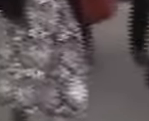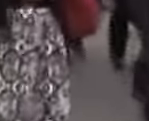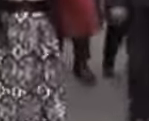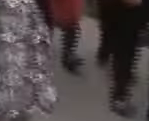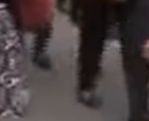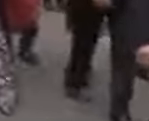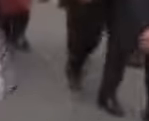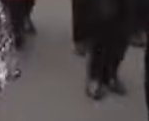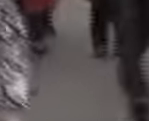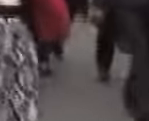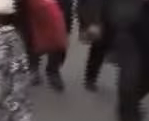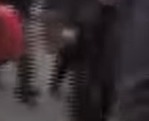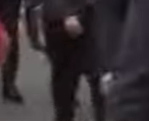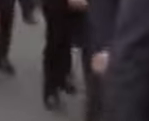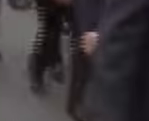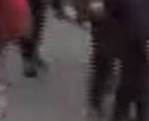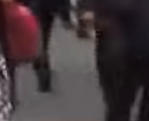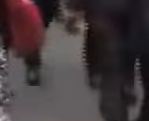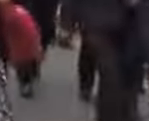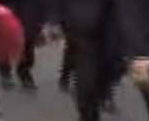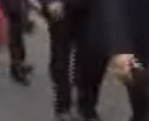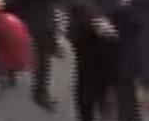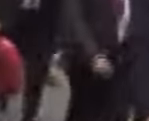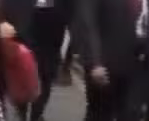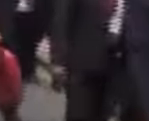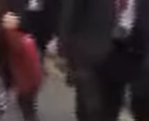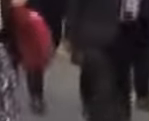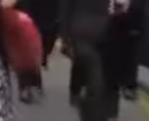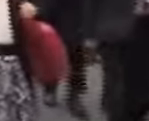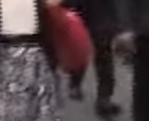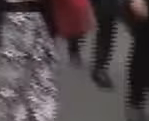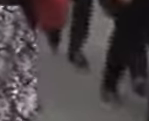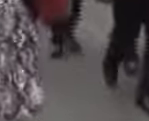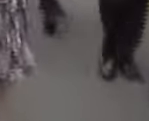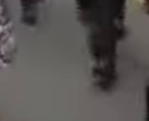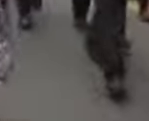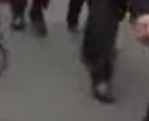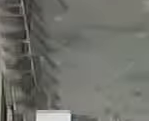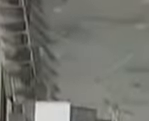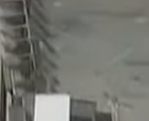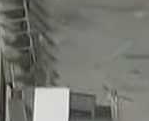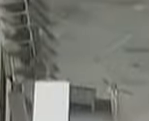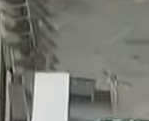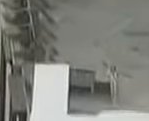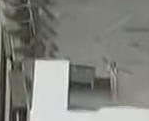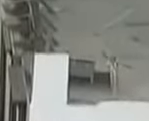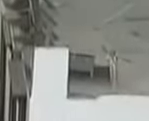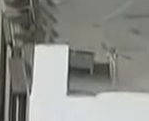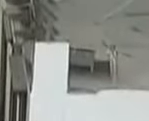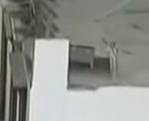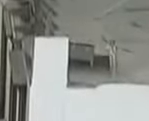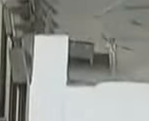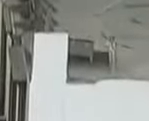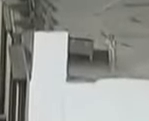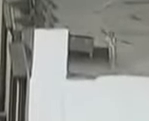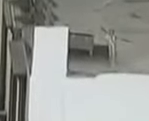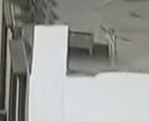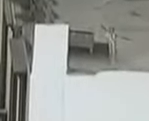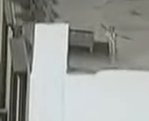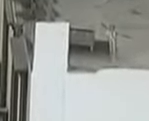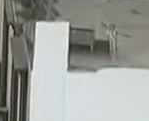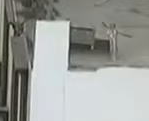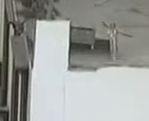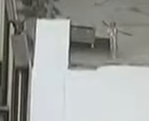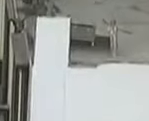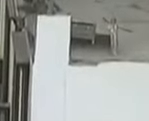¡Acompañándolo! Se le ven también, estamos apreciando, se le ve al ministro Aníbal Torres, al ministro